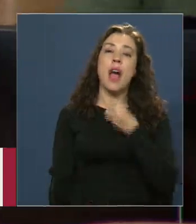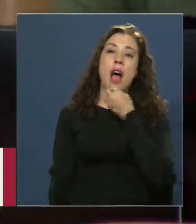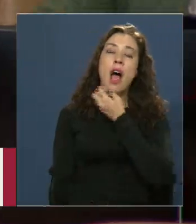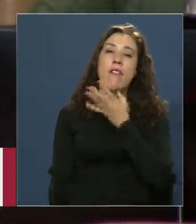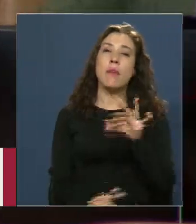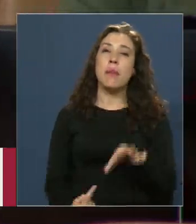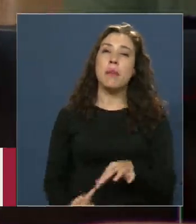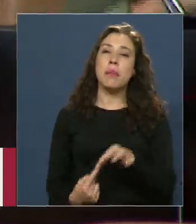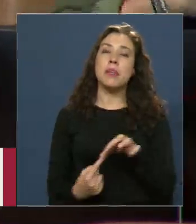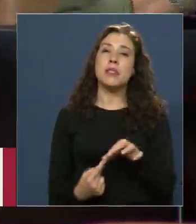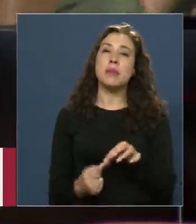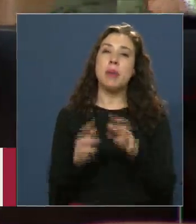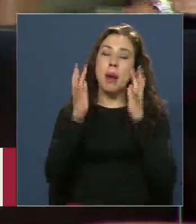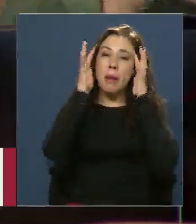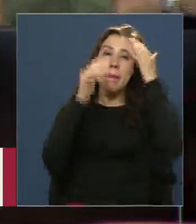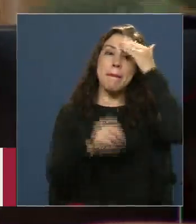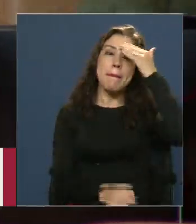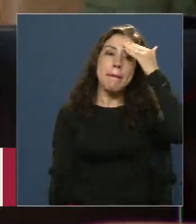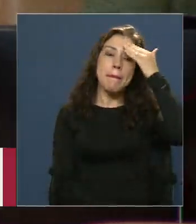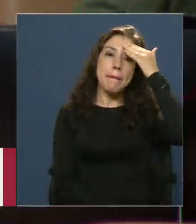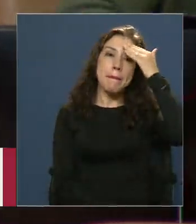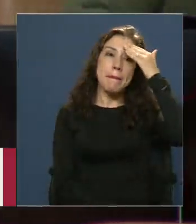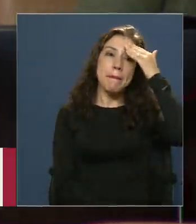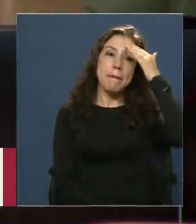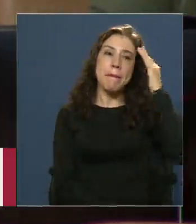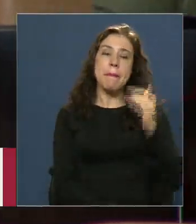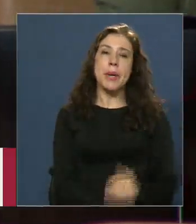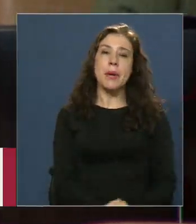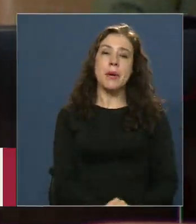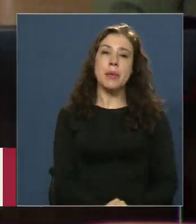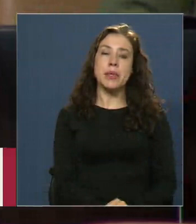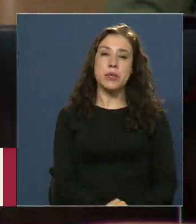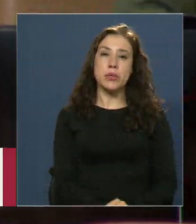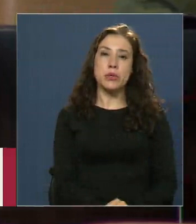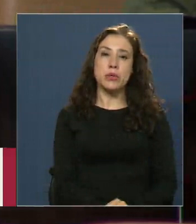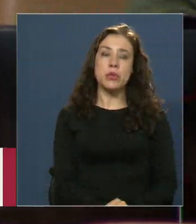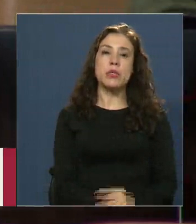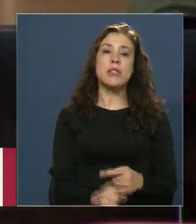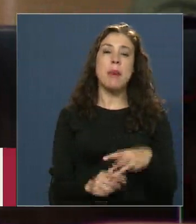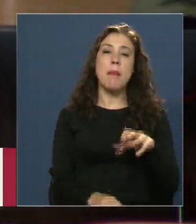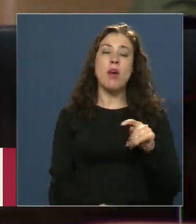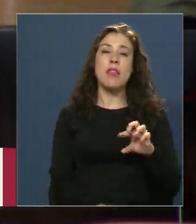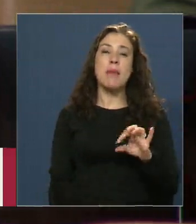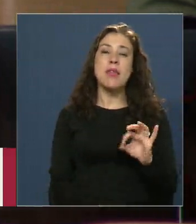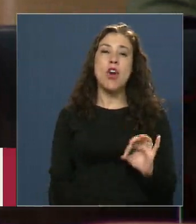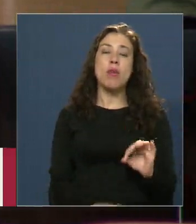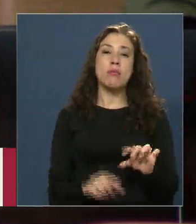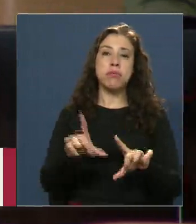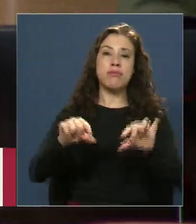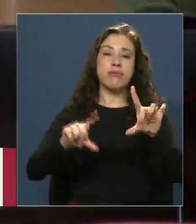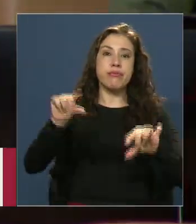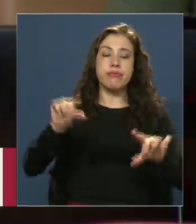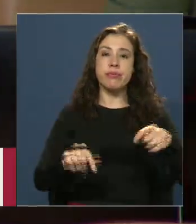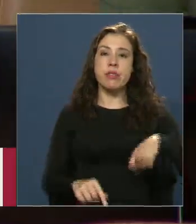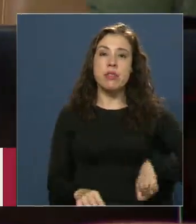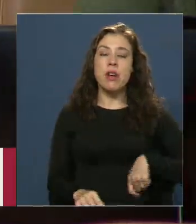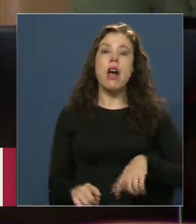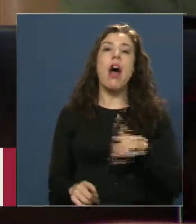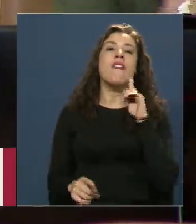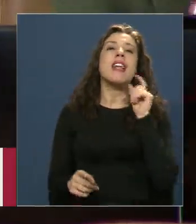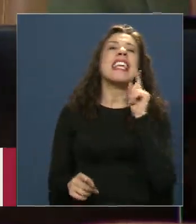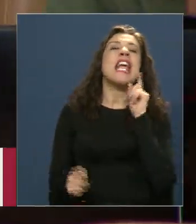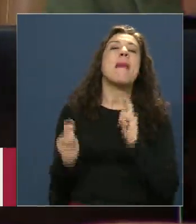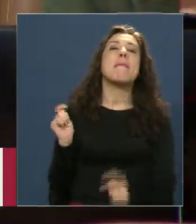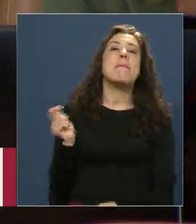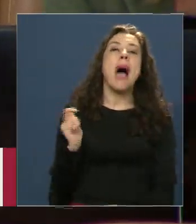como principales focos de preocupación: 1. Montepíos y las variaciones que sufren las pensiones según la institución que las